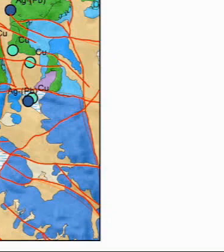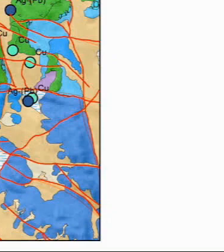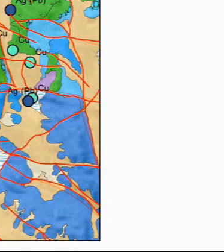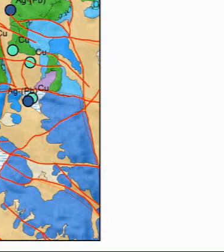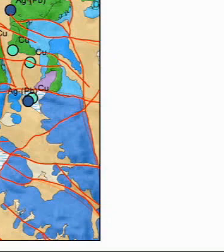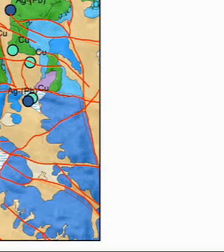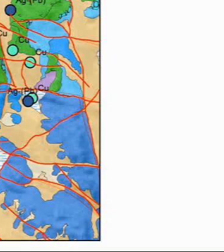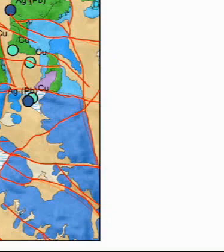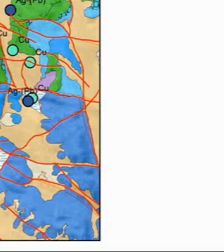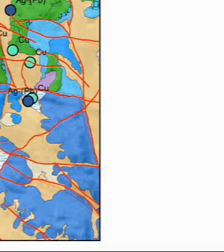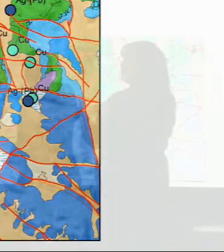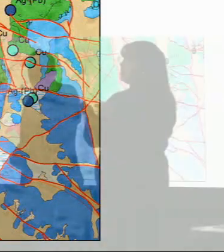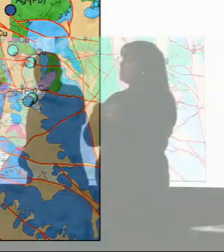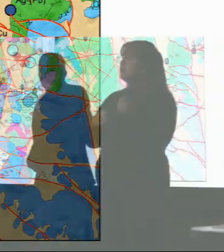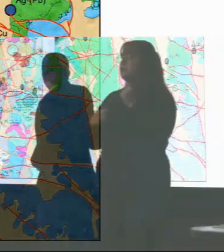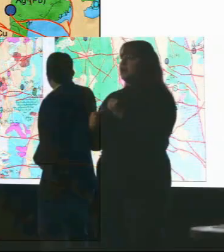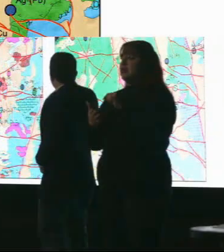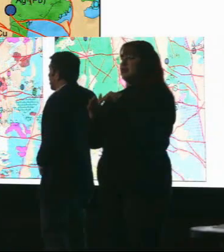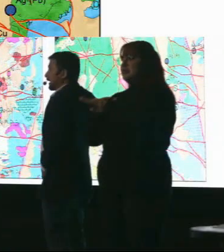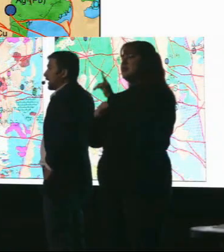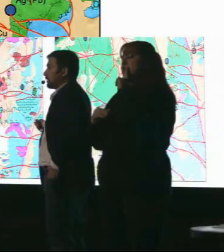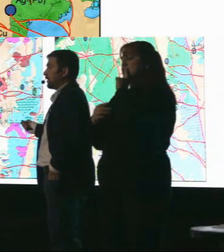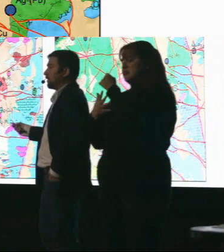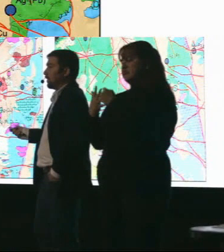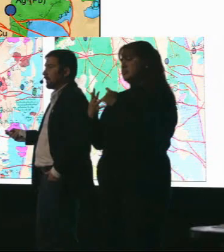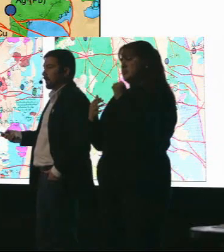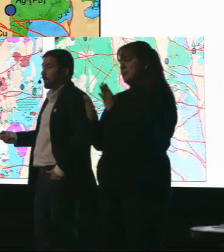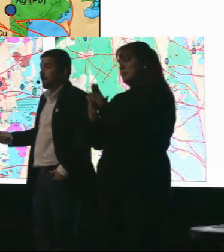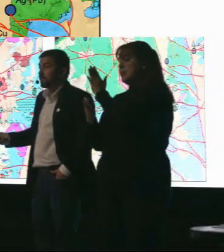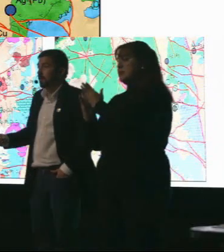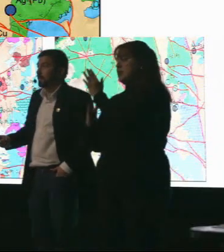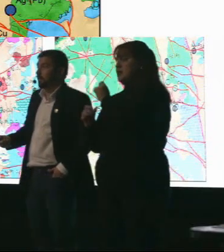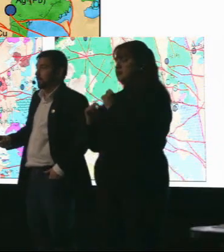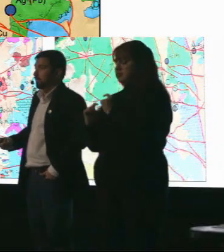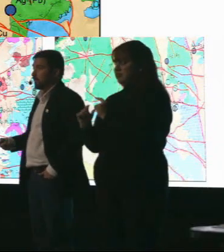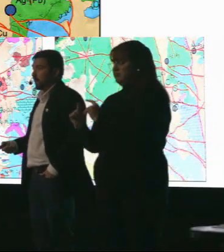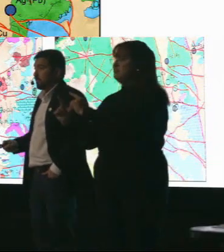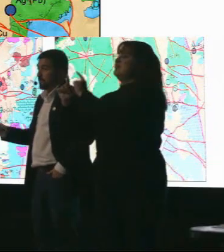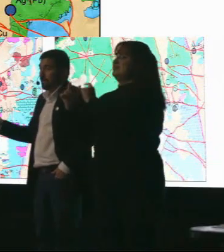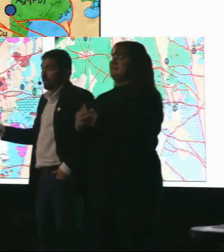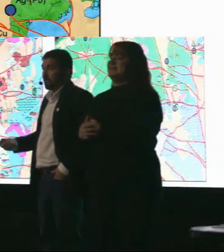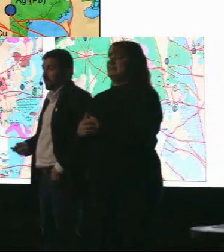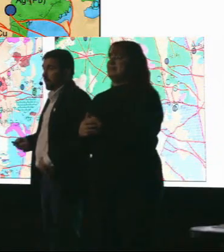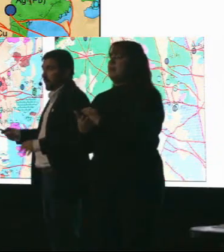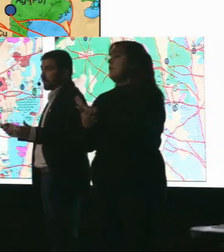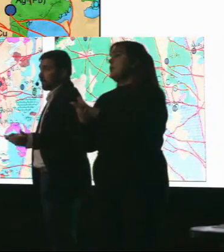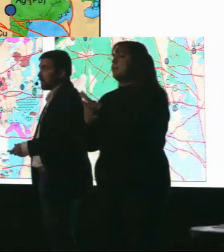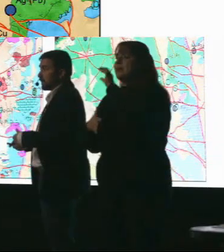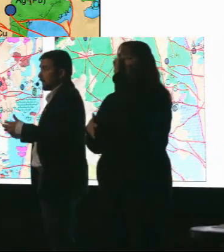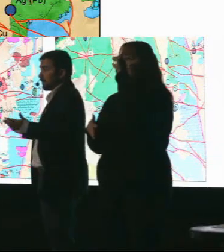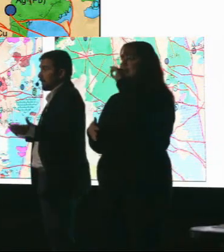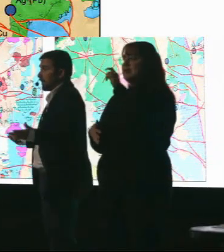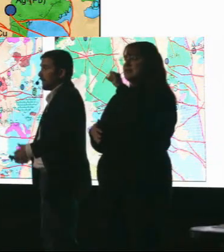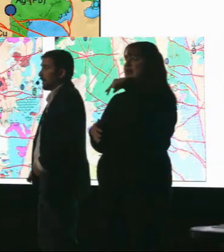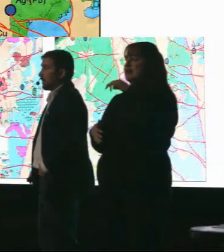rentables y que guardan todas las condiciones de la génesis que podrían ser rentables. Hay una mina que es San Marcos que